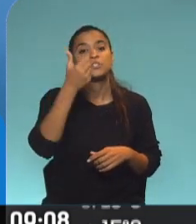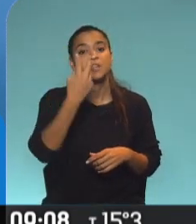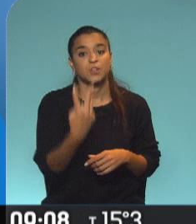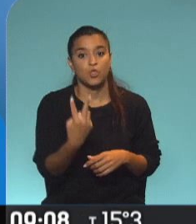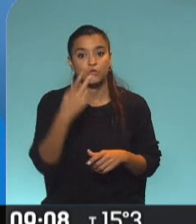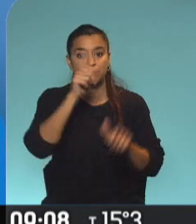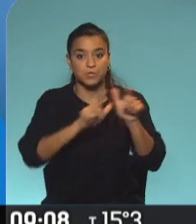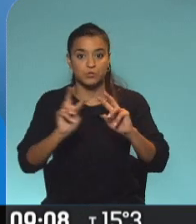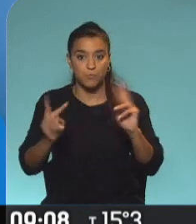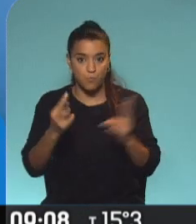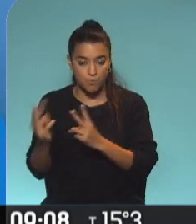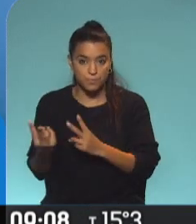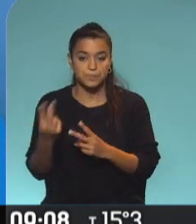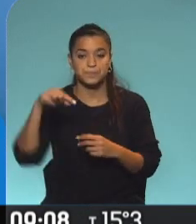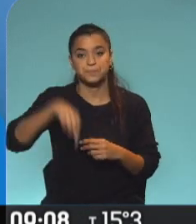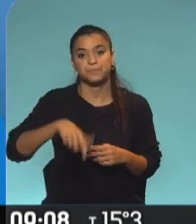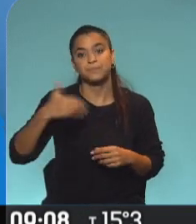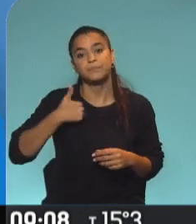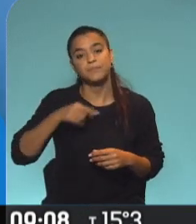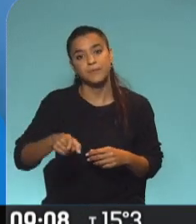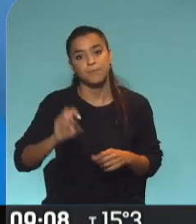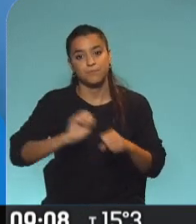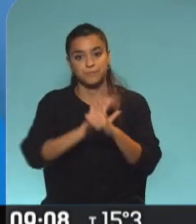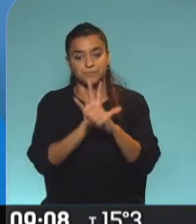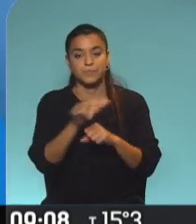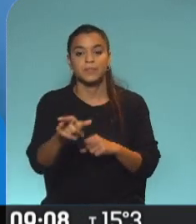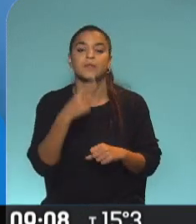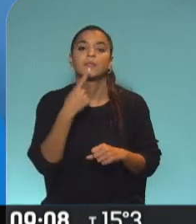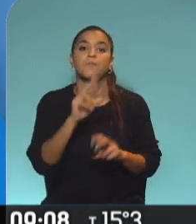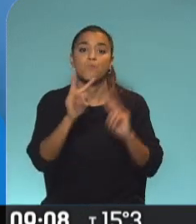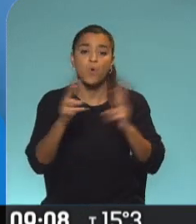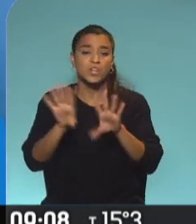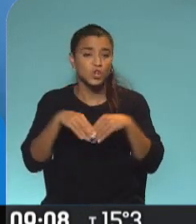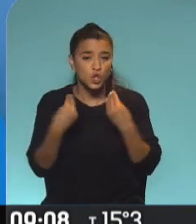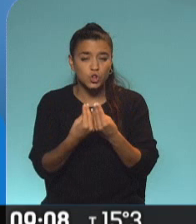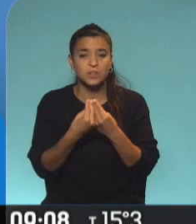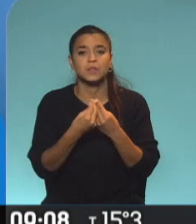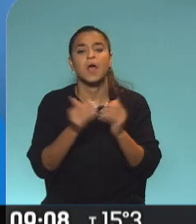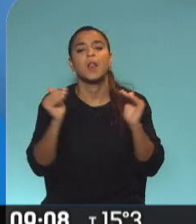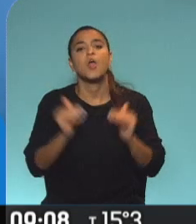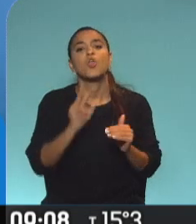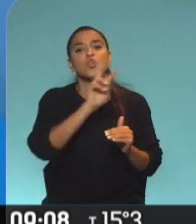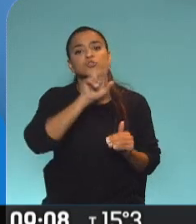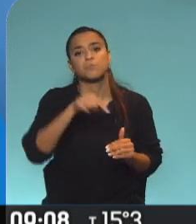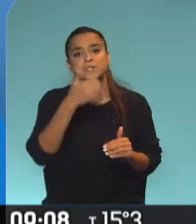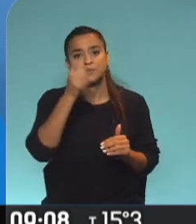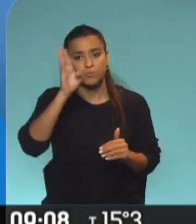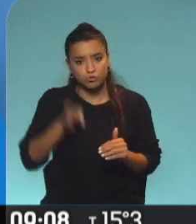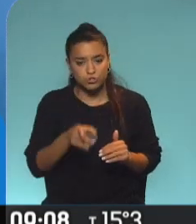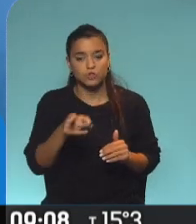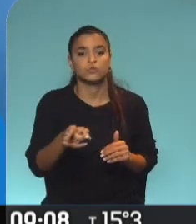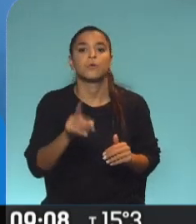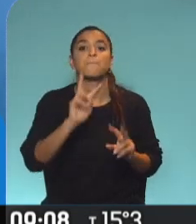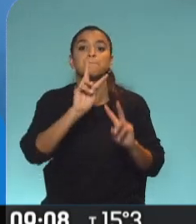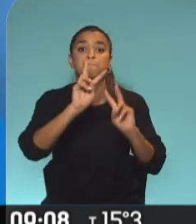862 personas fallecidas en nuestro país por coronavirus, una tasa de letalidad total que desciende al 2,6% y una